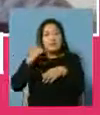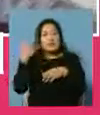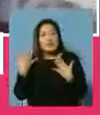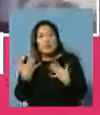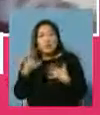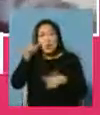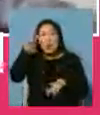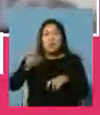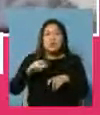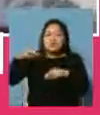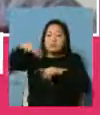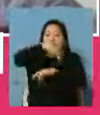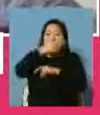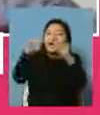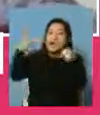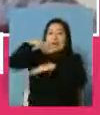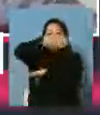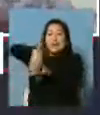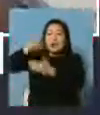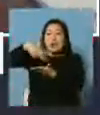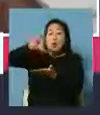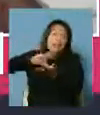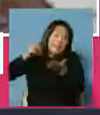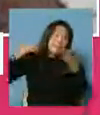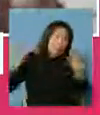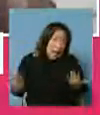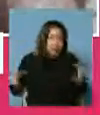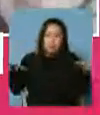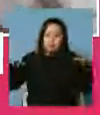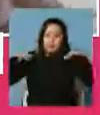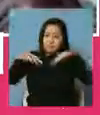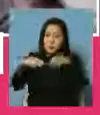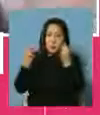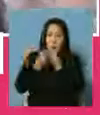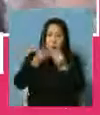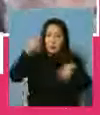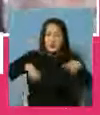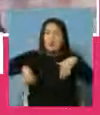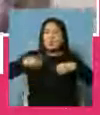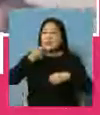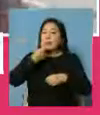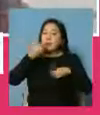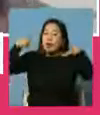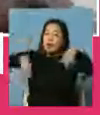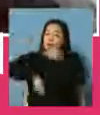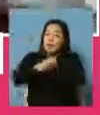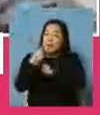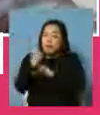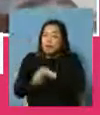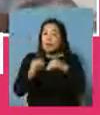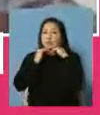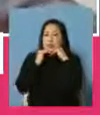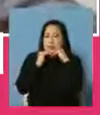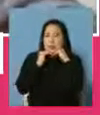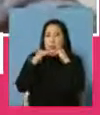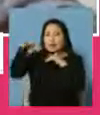preferentemente. Uno si anda caminando por la calle o en una plaza, salvo que haya un amontonamiento de gente, no sé, en una cancha de fútbol, el virus